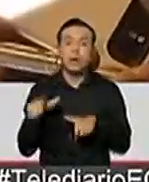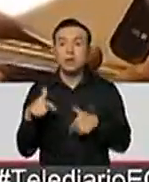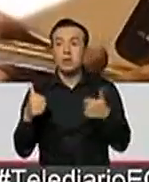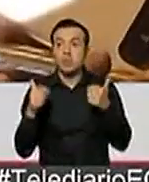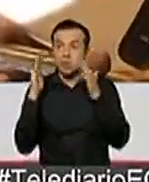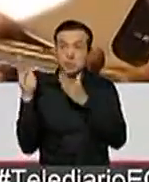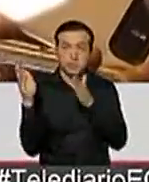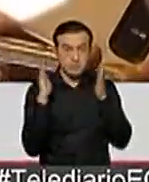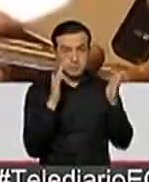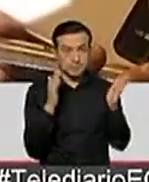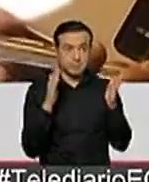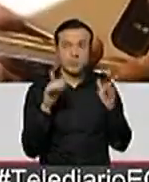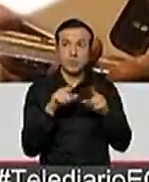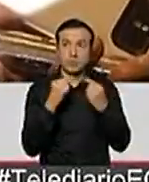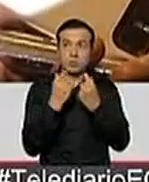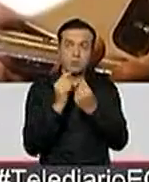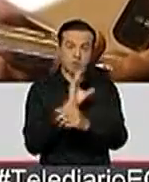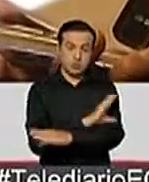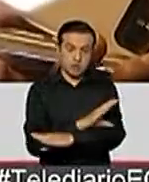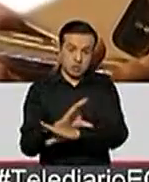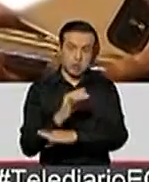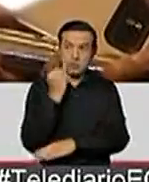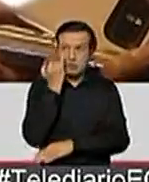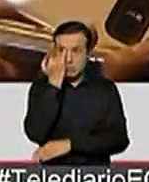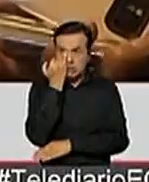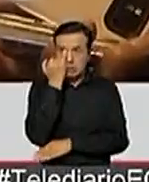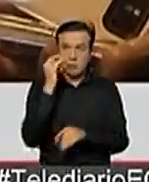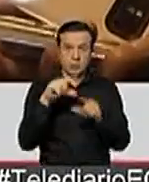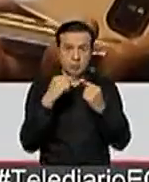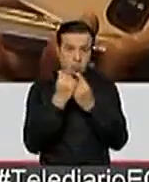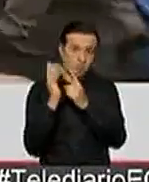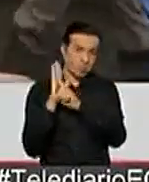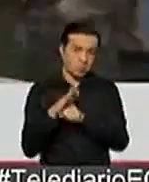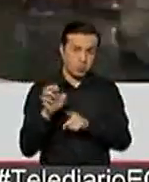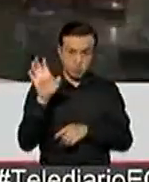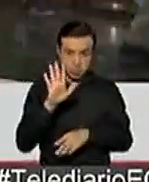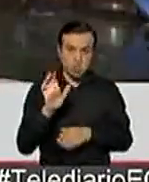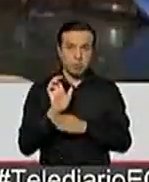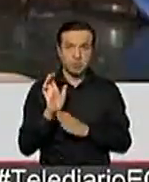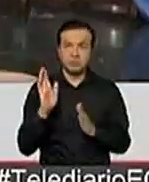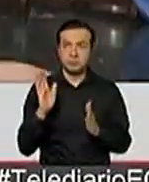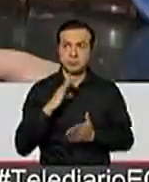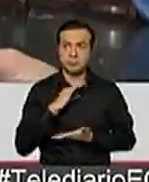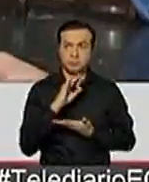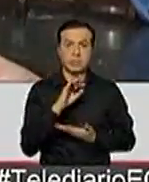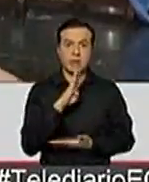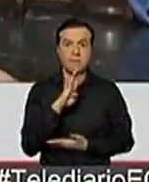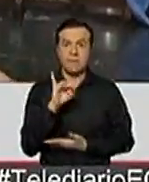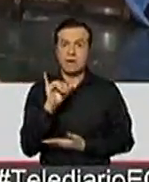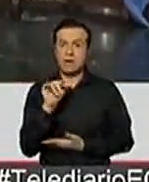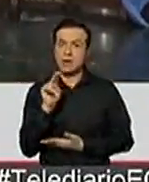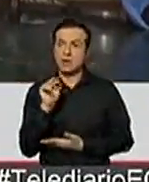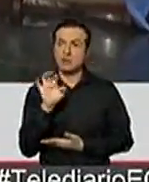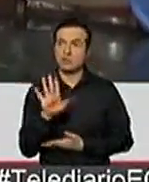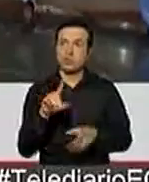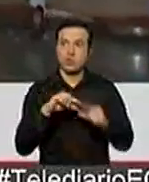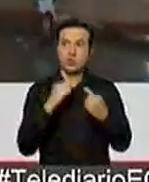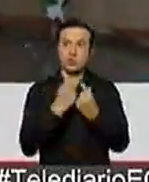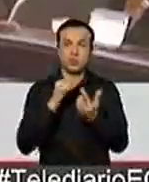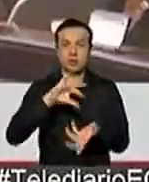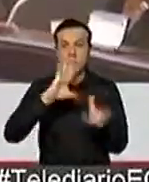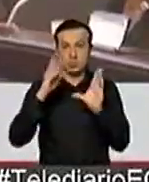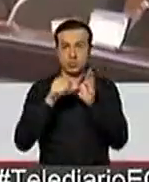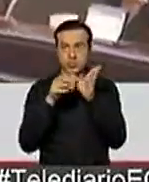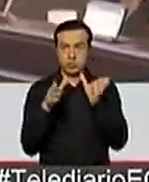voz de los pueblos campesinos, de los pueblos indígenas, de los pueblos más excluidos de este país. Byron Valle, asambleísta de la bancada de la Revolución